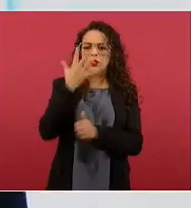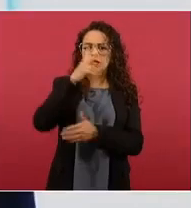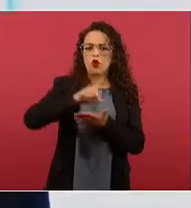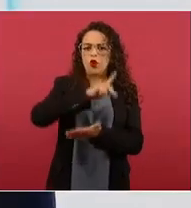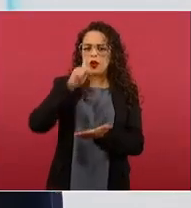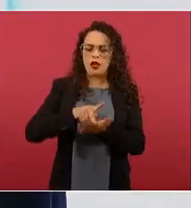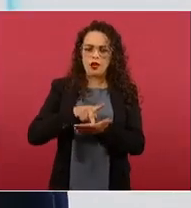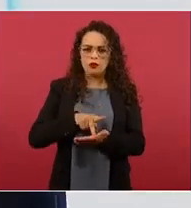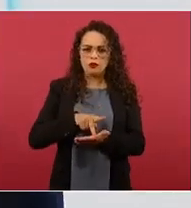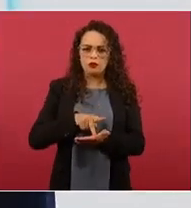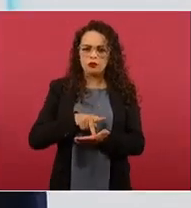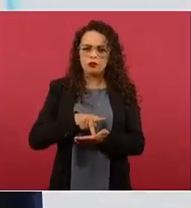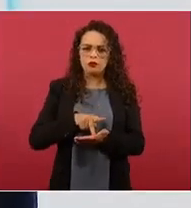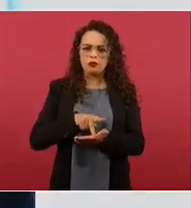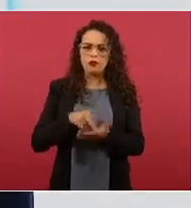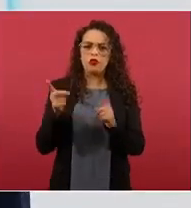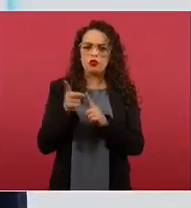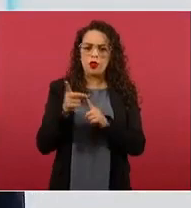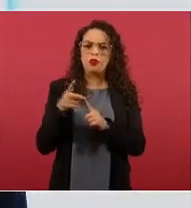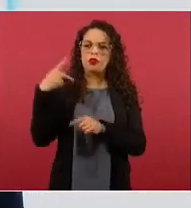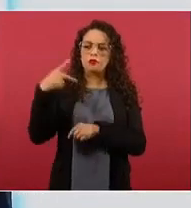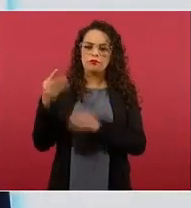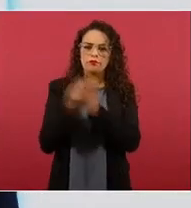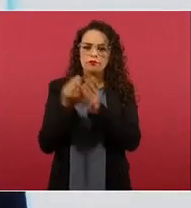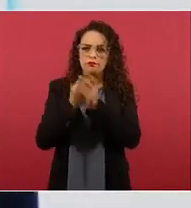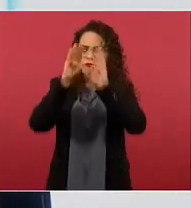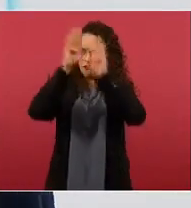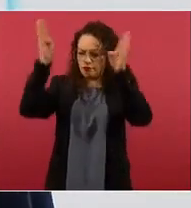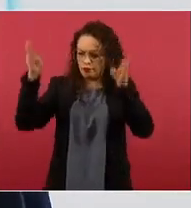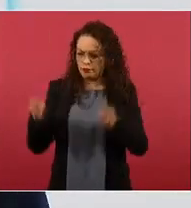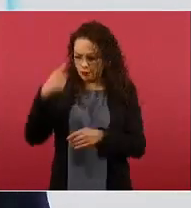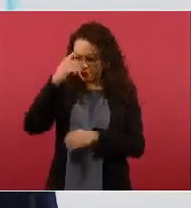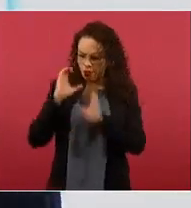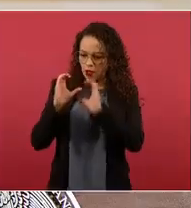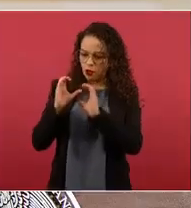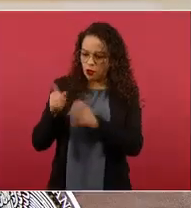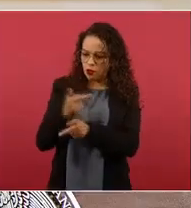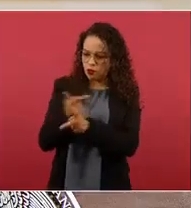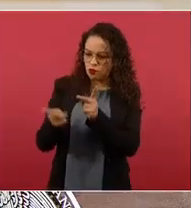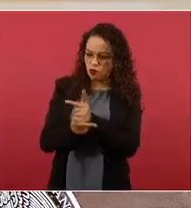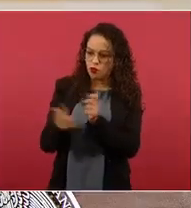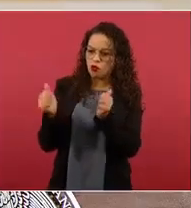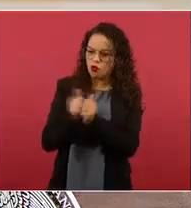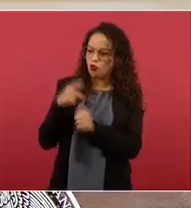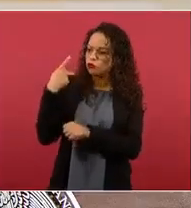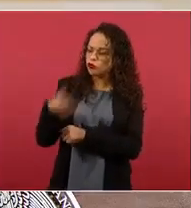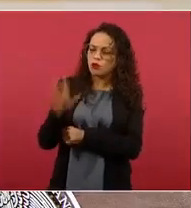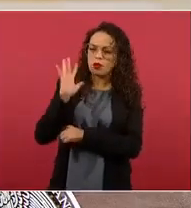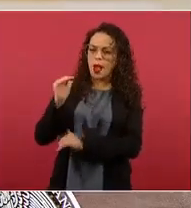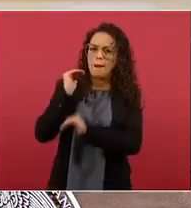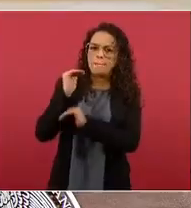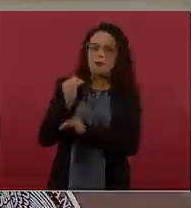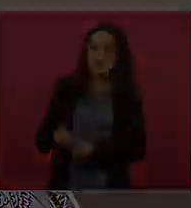kilogramos en los muebles conservadores del producto en las cantidades y ubicaciones solicitadas en cada orden